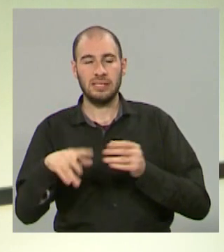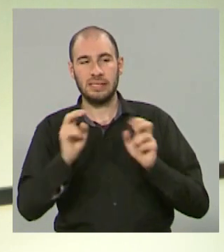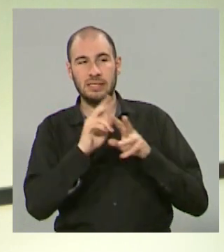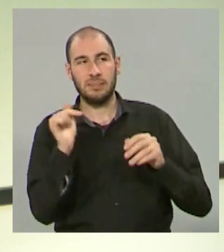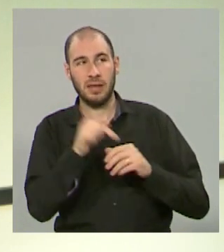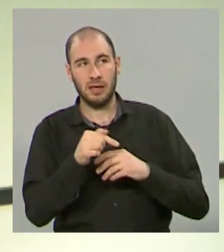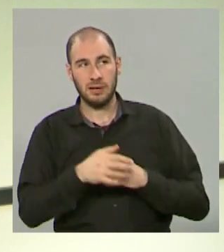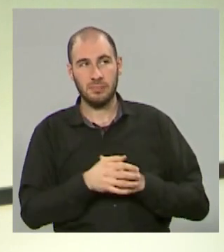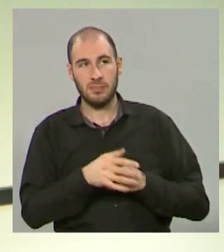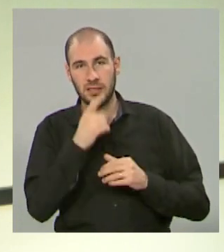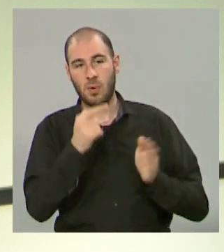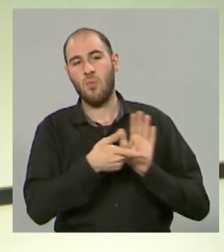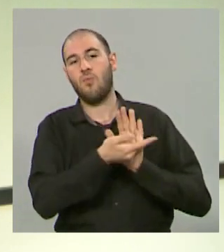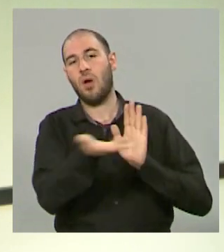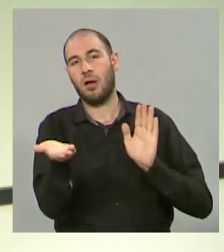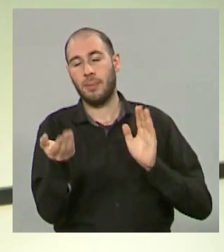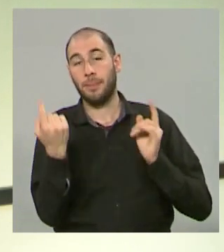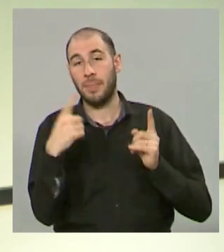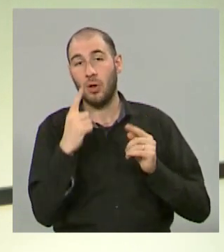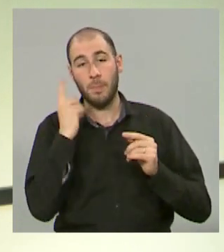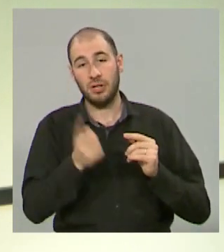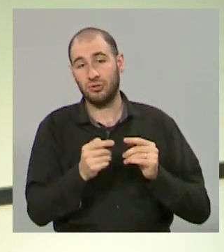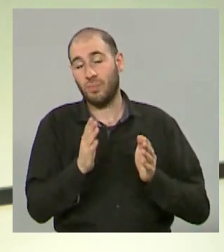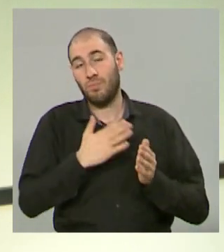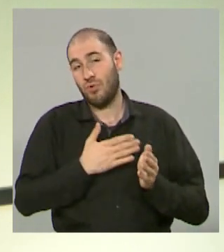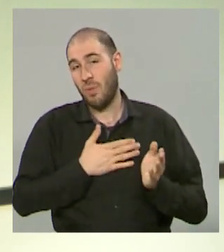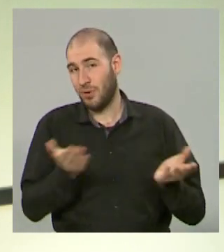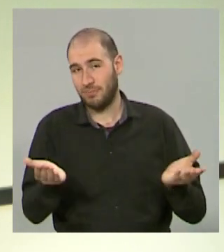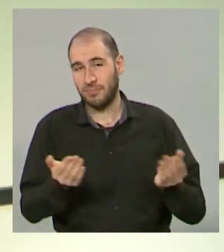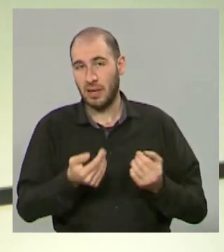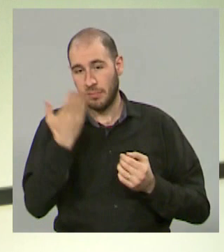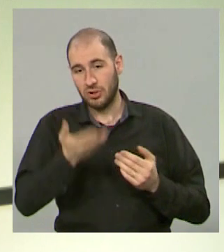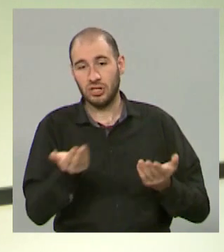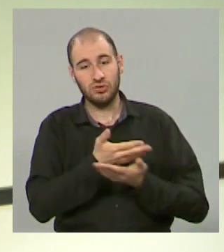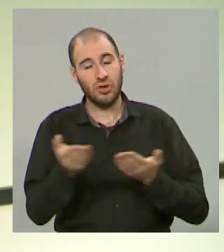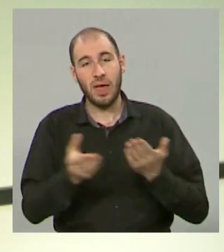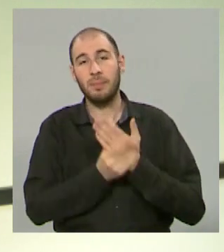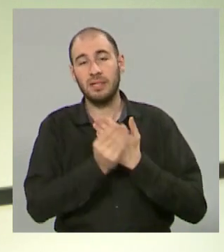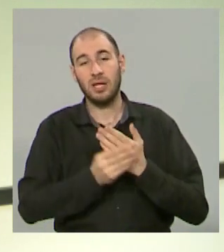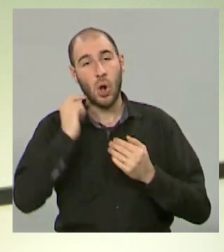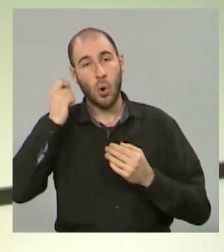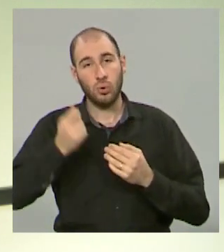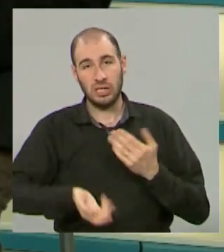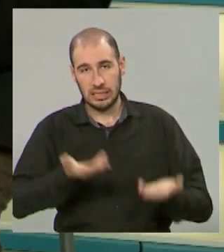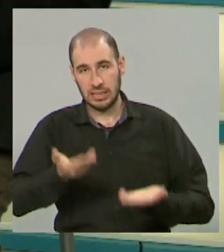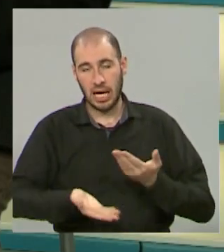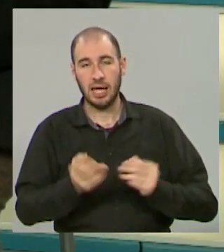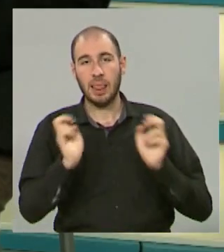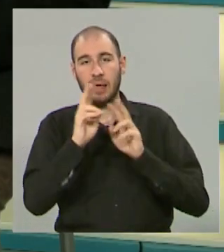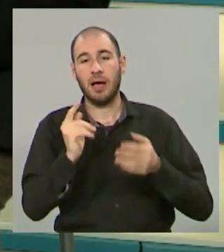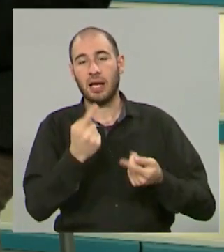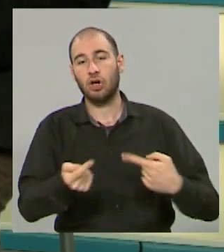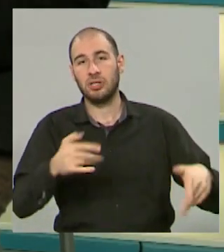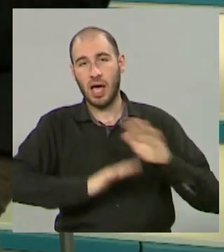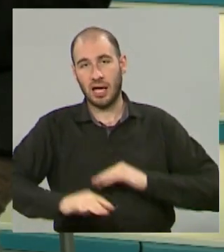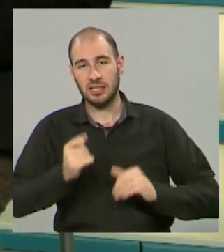situación de exposición, pero que es el riesgo propio de todos los que ejercen el Ministerio de la Justicia en cuanto a su